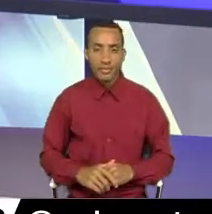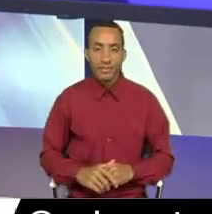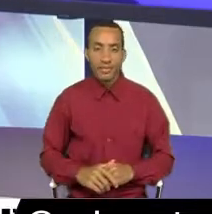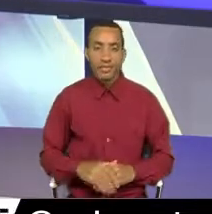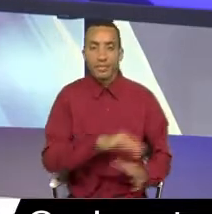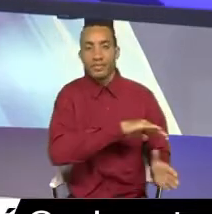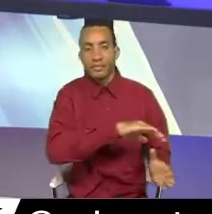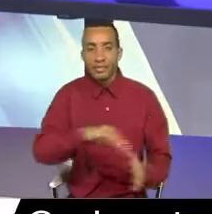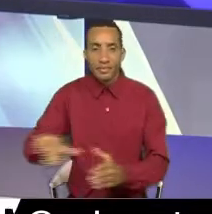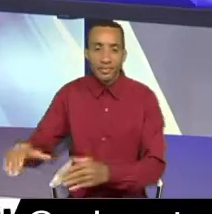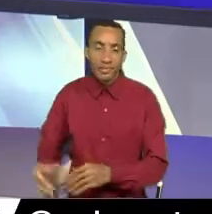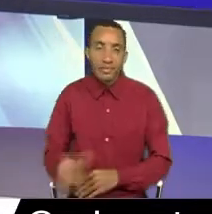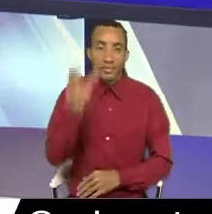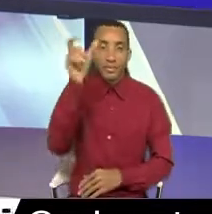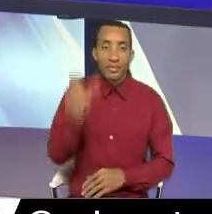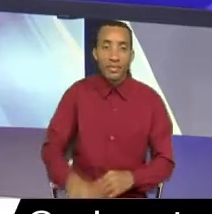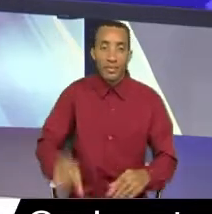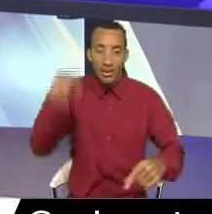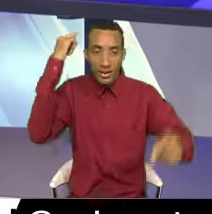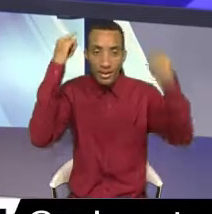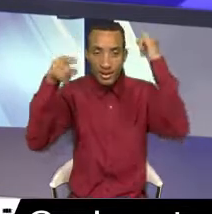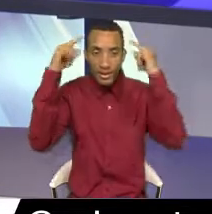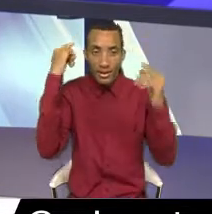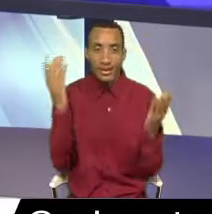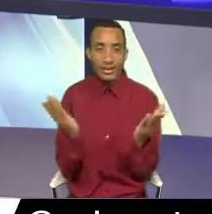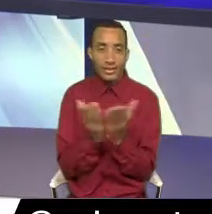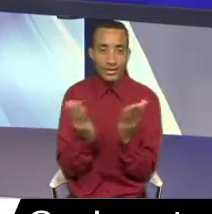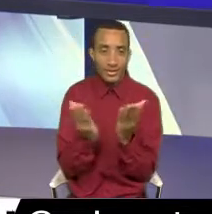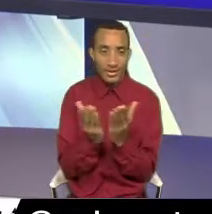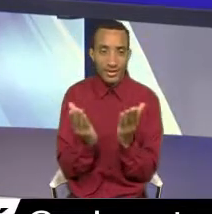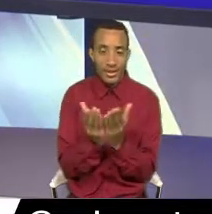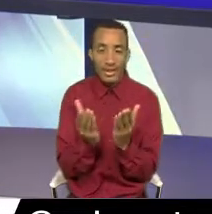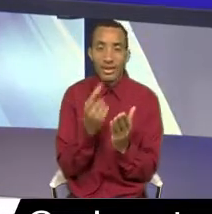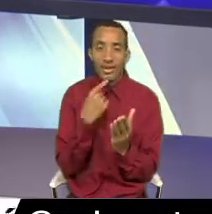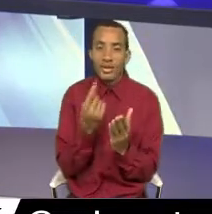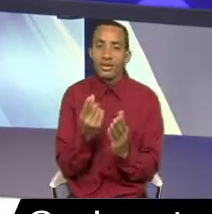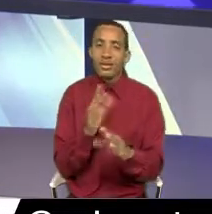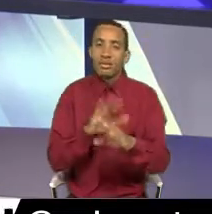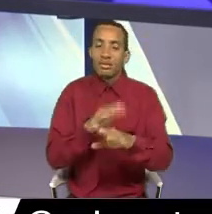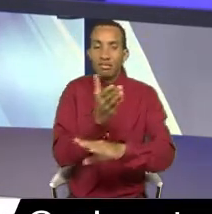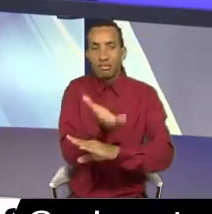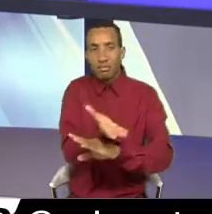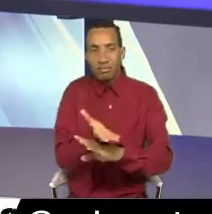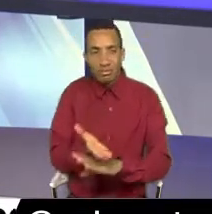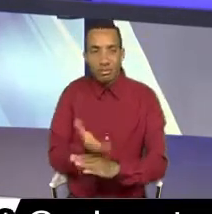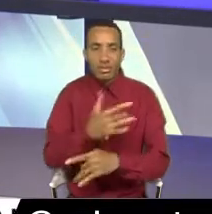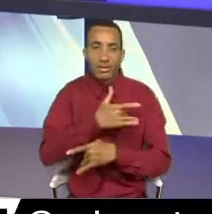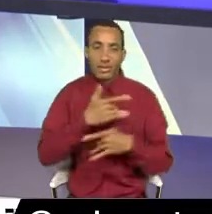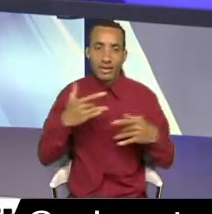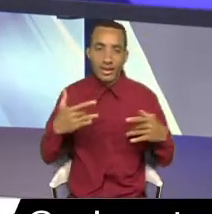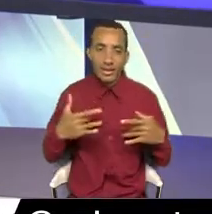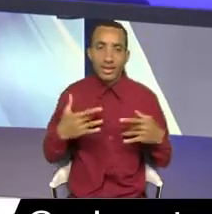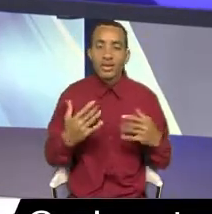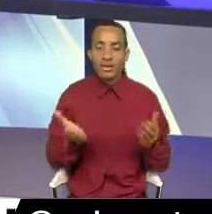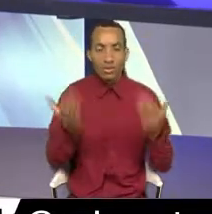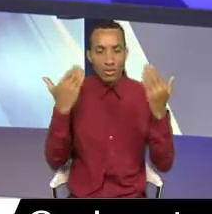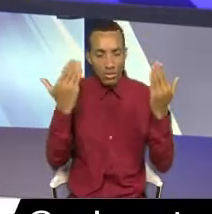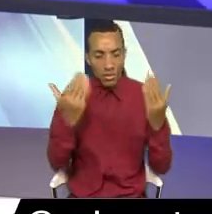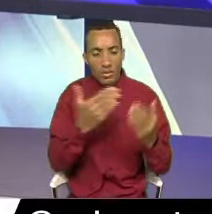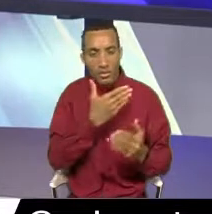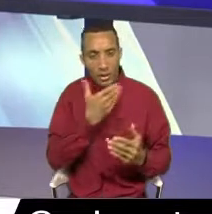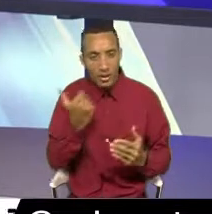Secretario de Educación se pronunció ante protesta de maestros que exigen mejor calidad en la prestación de servicios médicos.